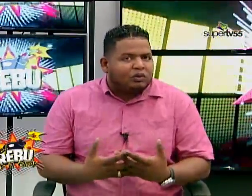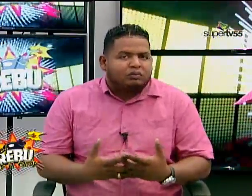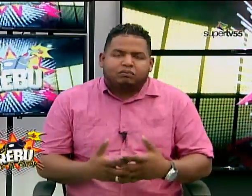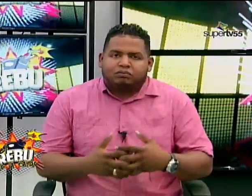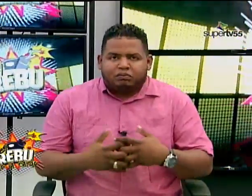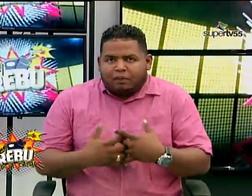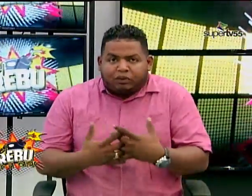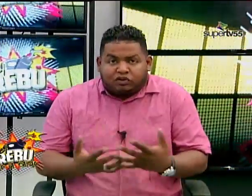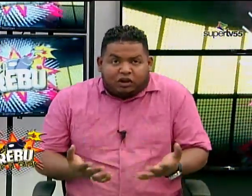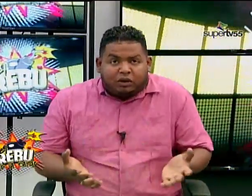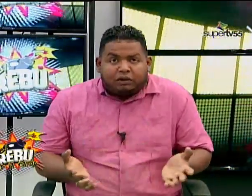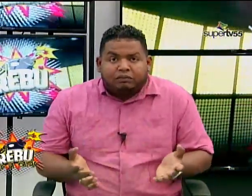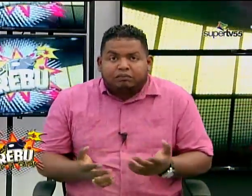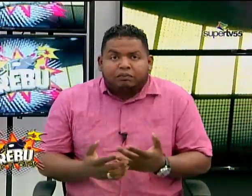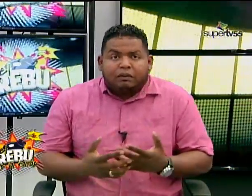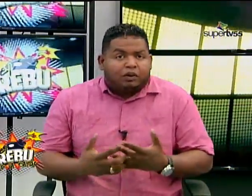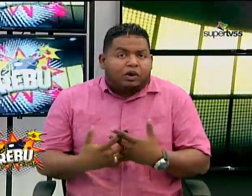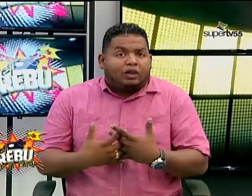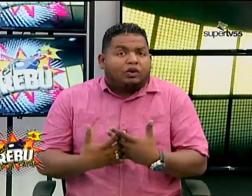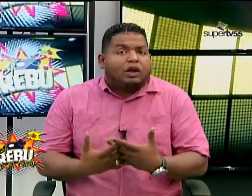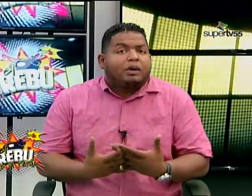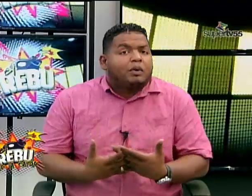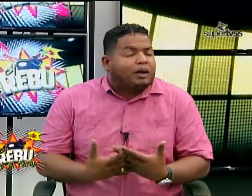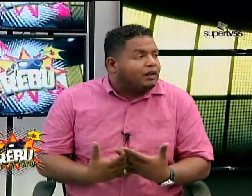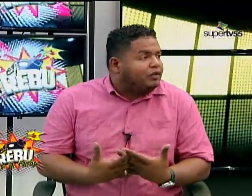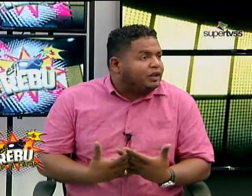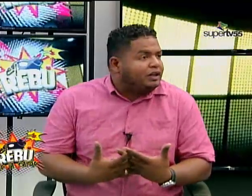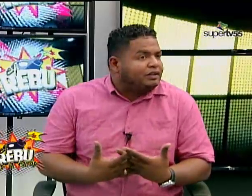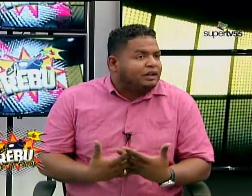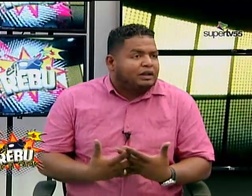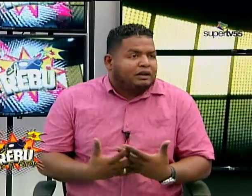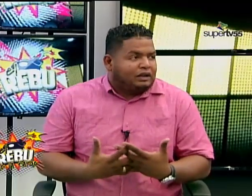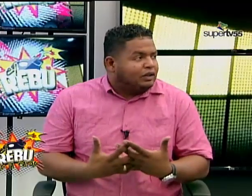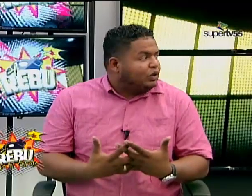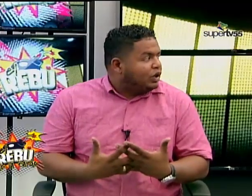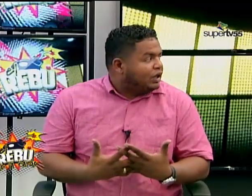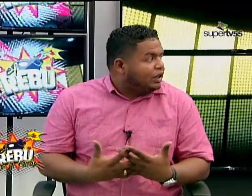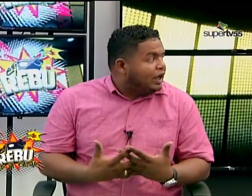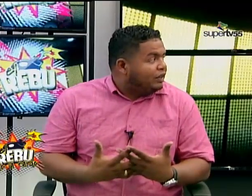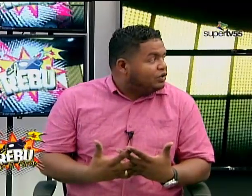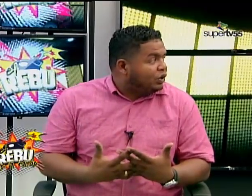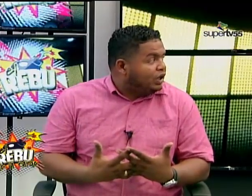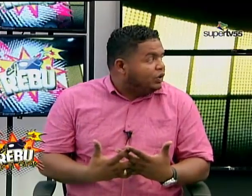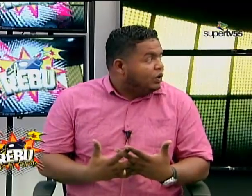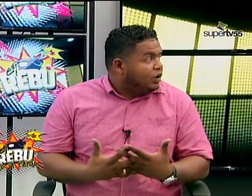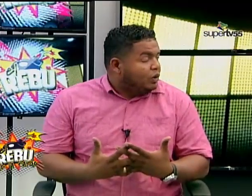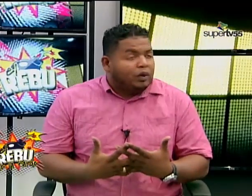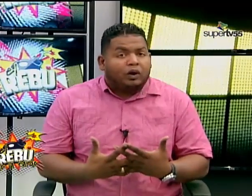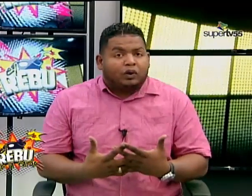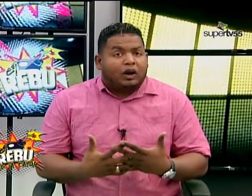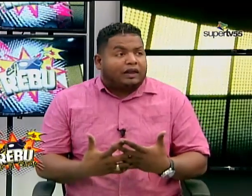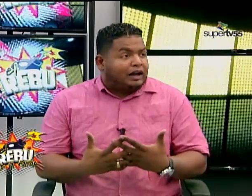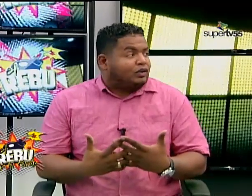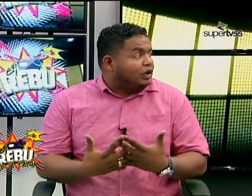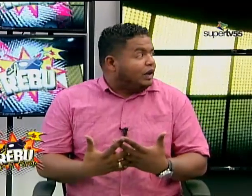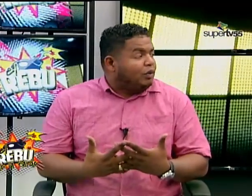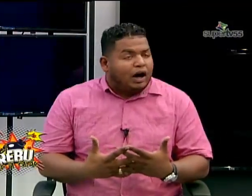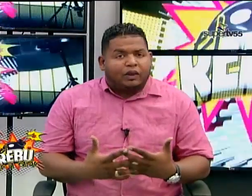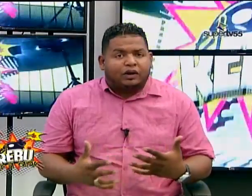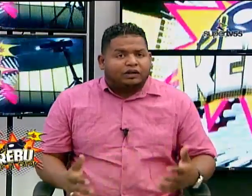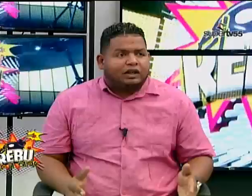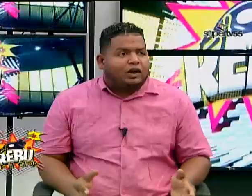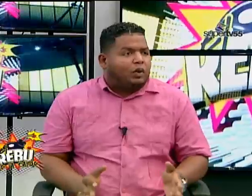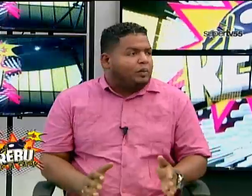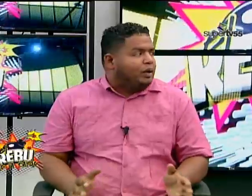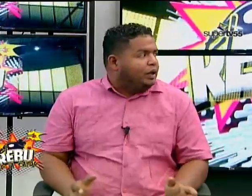presión. Es posible, pero Orlando no está vivo para defenderse. Y eso es lo que quiere dejar dicho Guido. Como con las declaraciones del abogado,